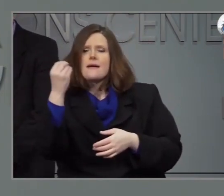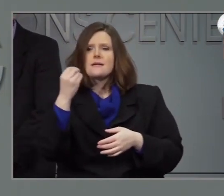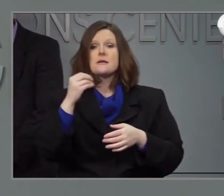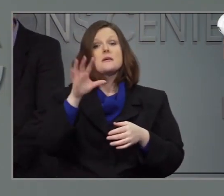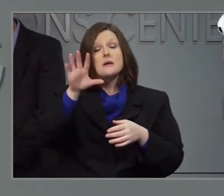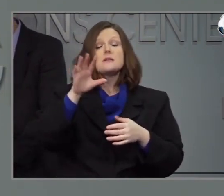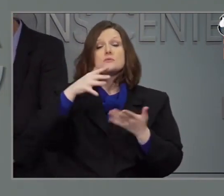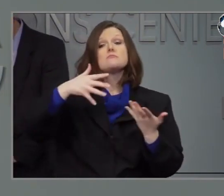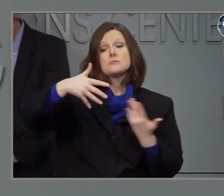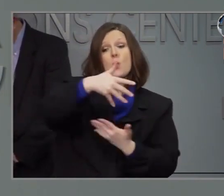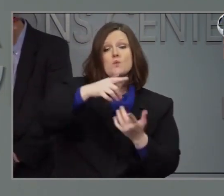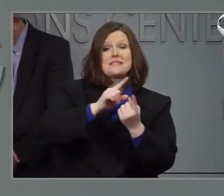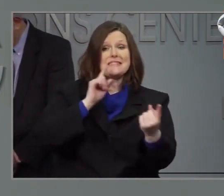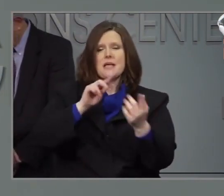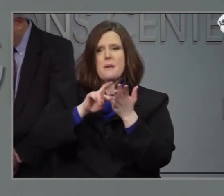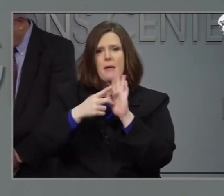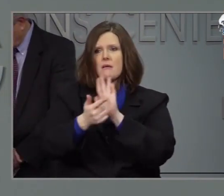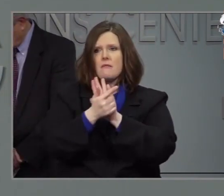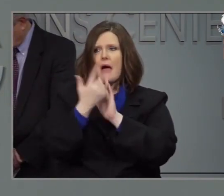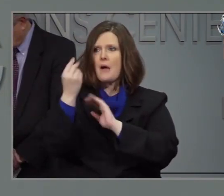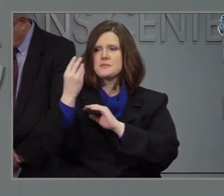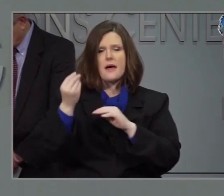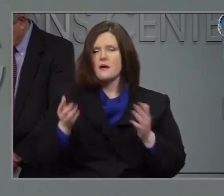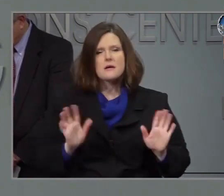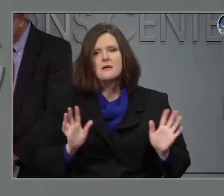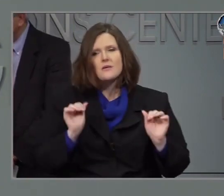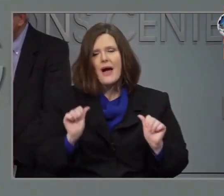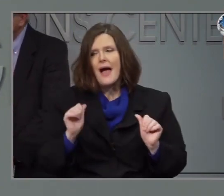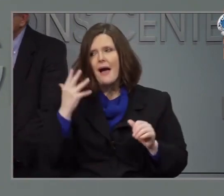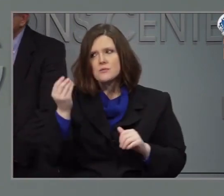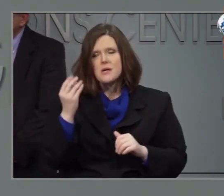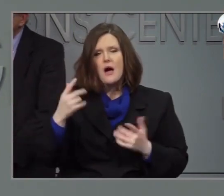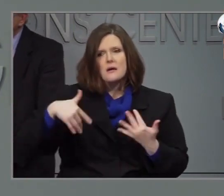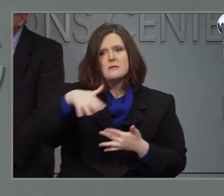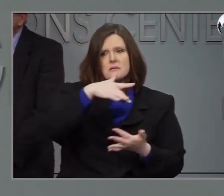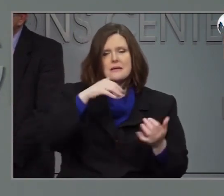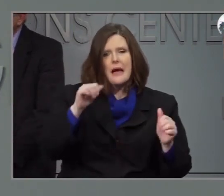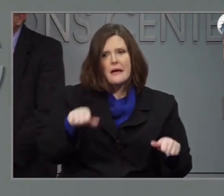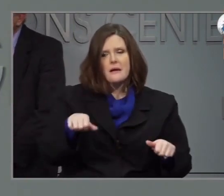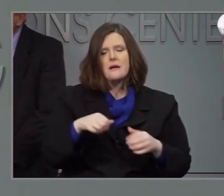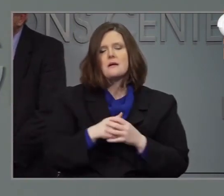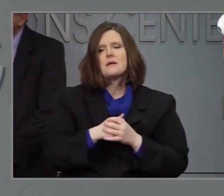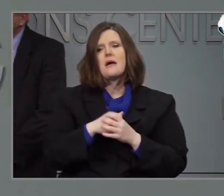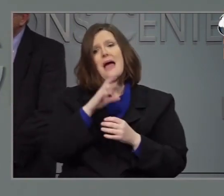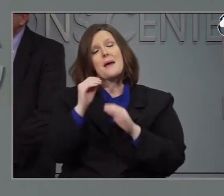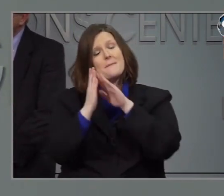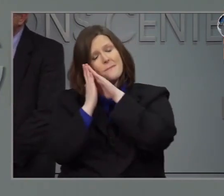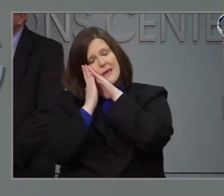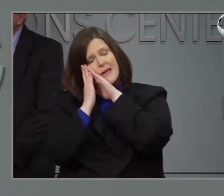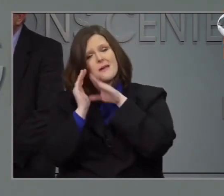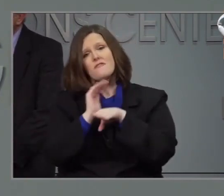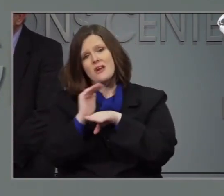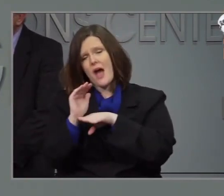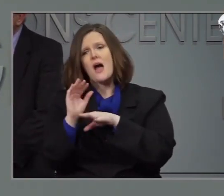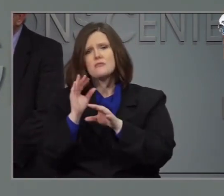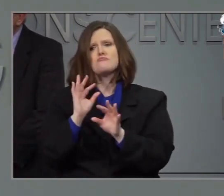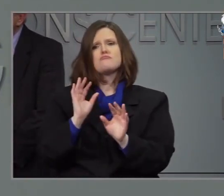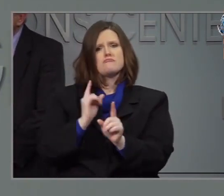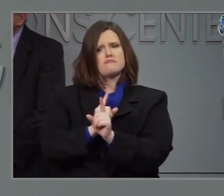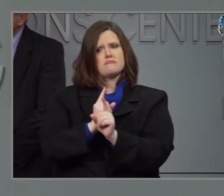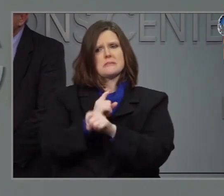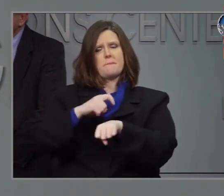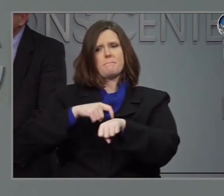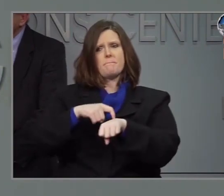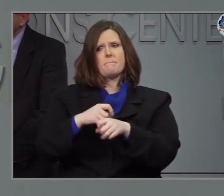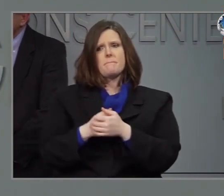luego vayan afuera porque el distanciamiento social no quiere decir que no pueden salir a respirar aire fresco y claro váyanse a la